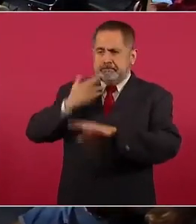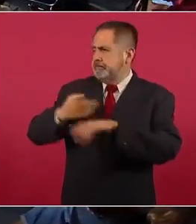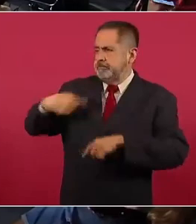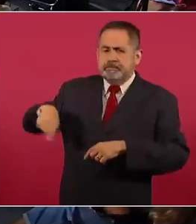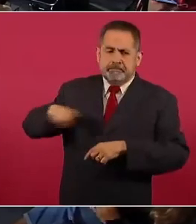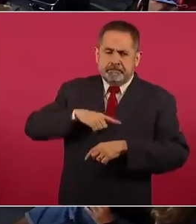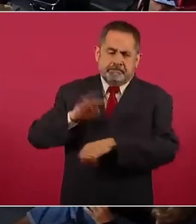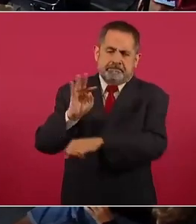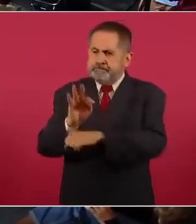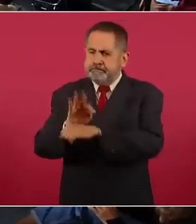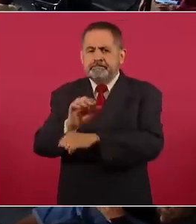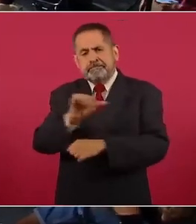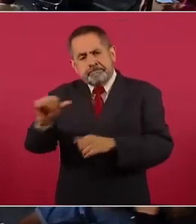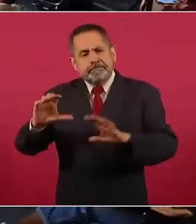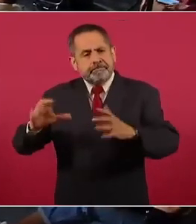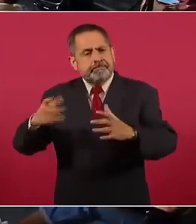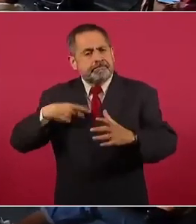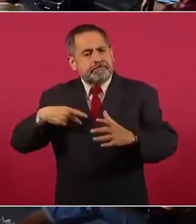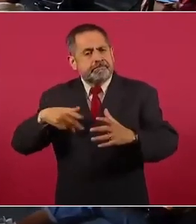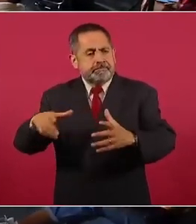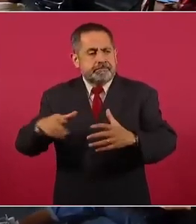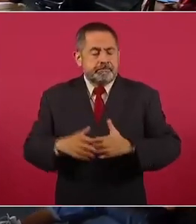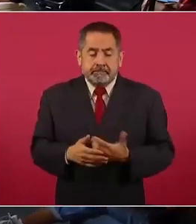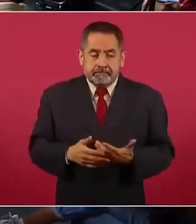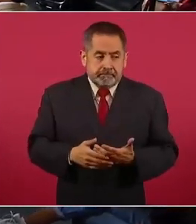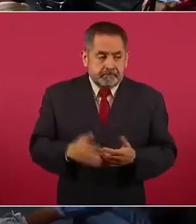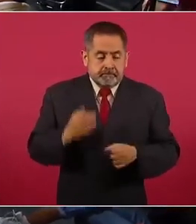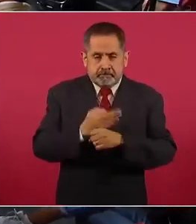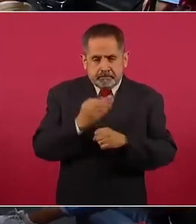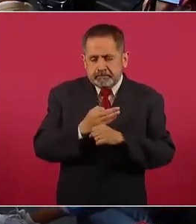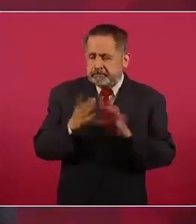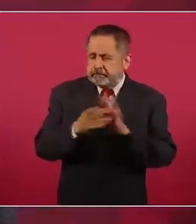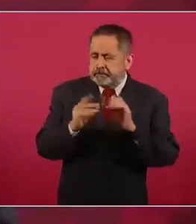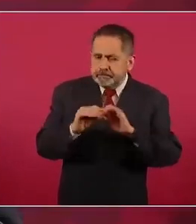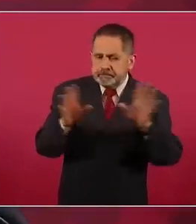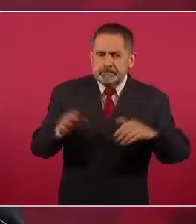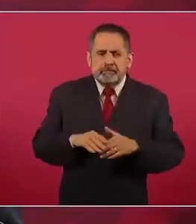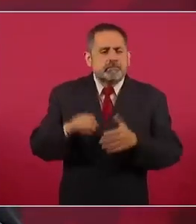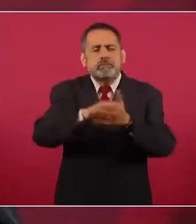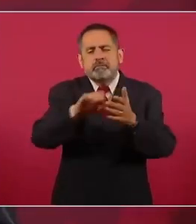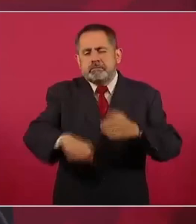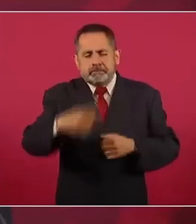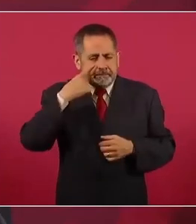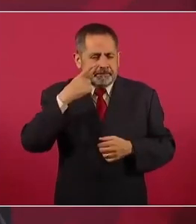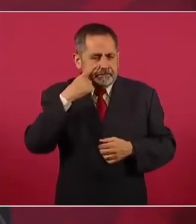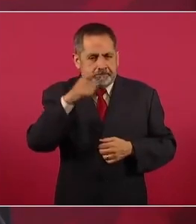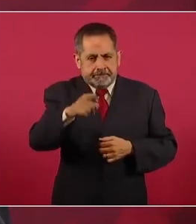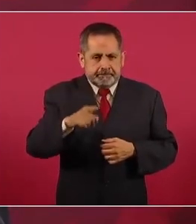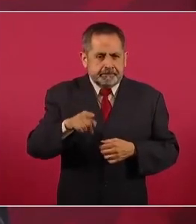Ahora lo estamos viendo con mucha claridad con lo del agua.